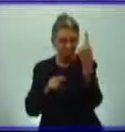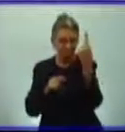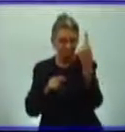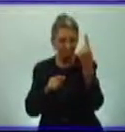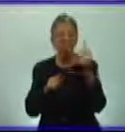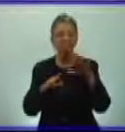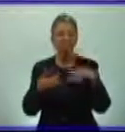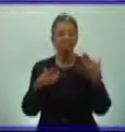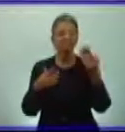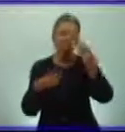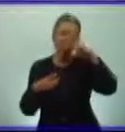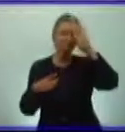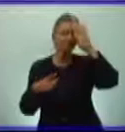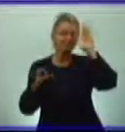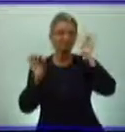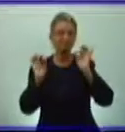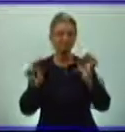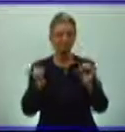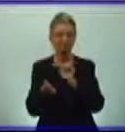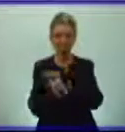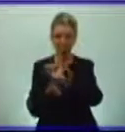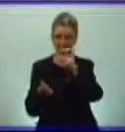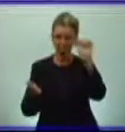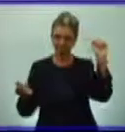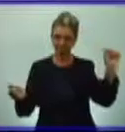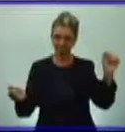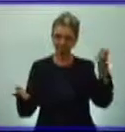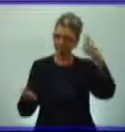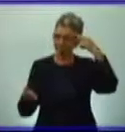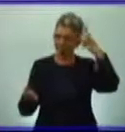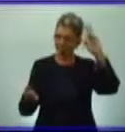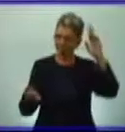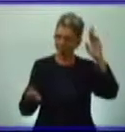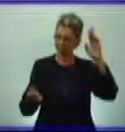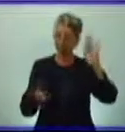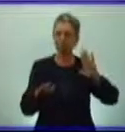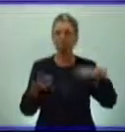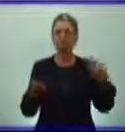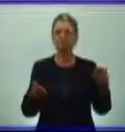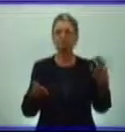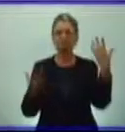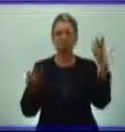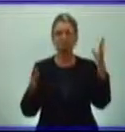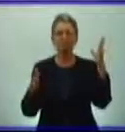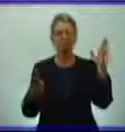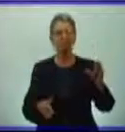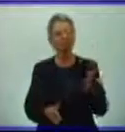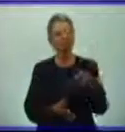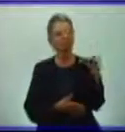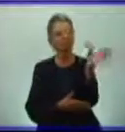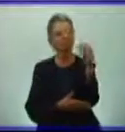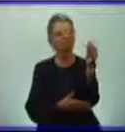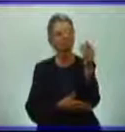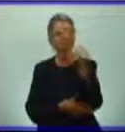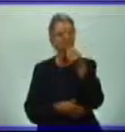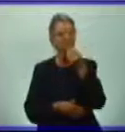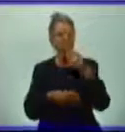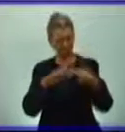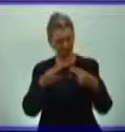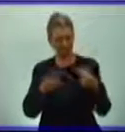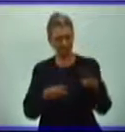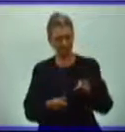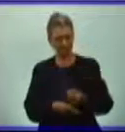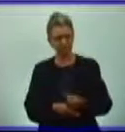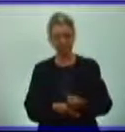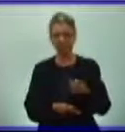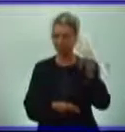evidencia que Cuba siempre será libre. ¿Recuerdas cómo saludar la bandera? Puedes hacerlo. Recuerda